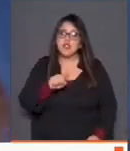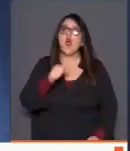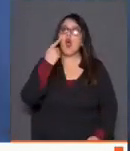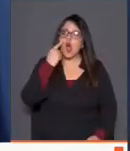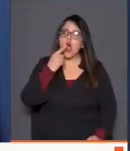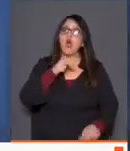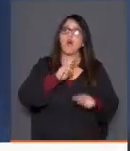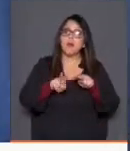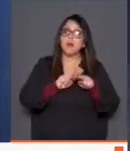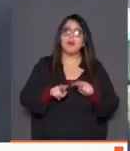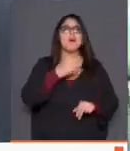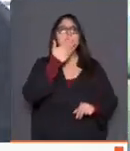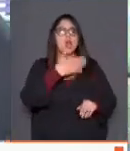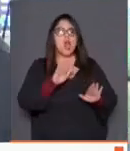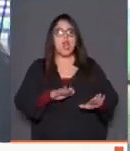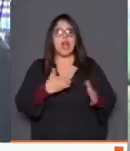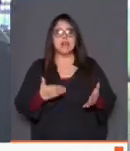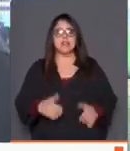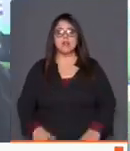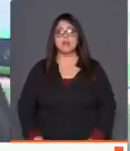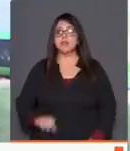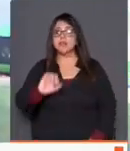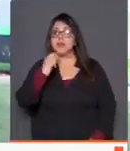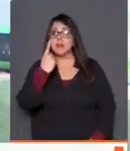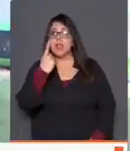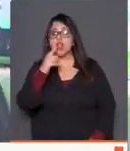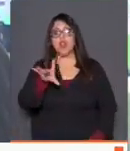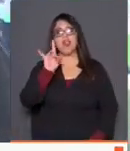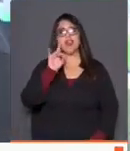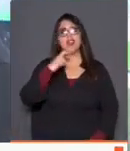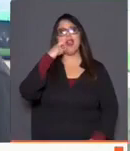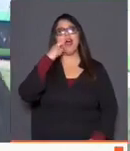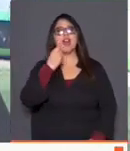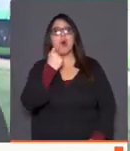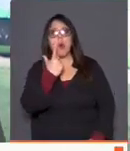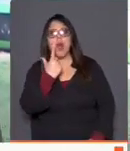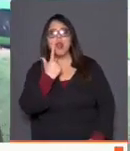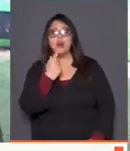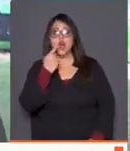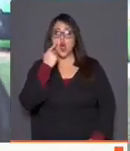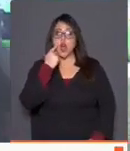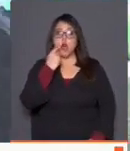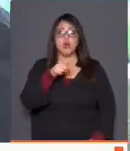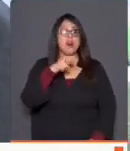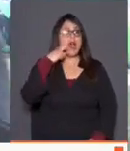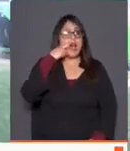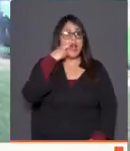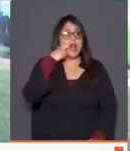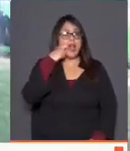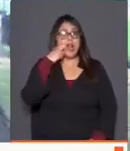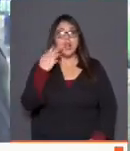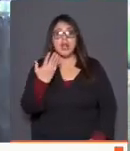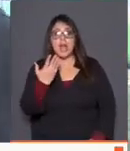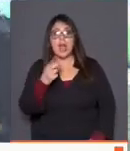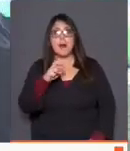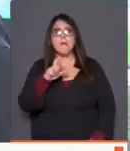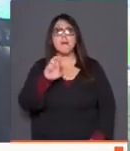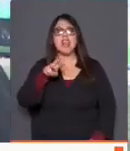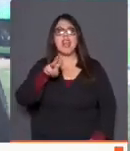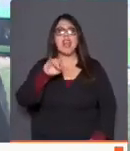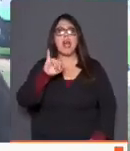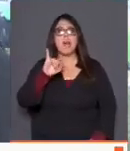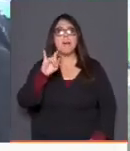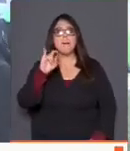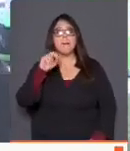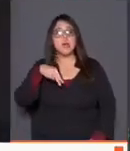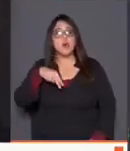preparar el mejor asado lo primero que tienes que elegir es la carne la carne como te decía puede ser un trozo de carne o premium o un trozo de